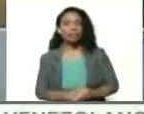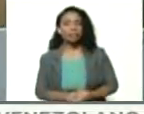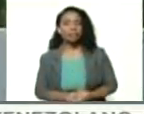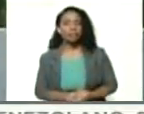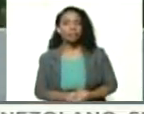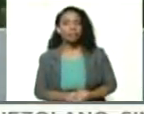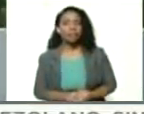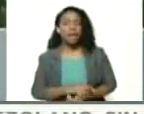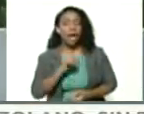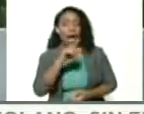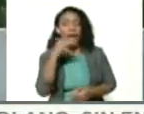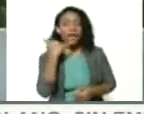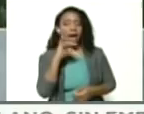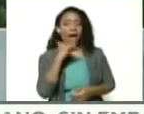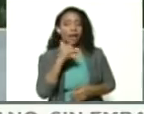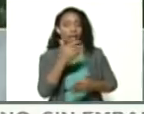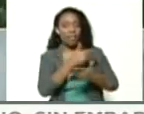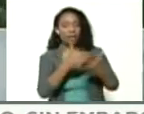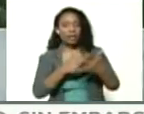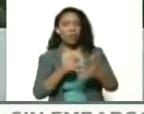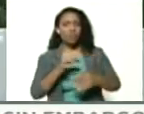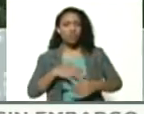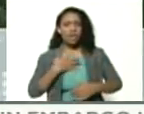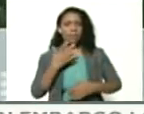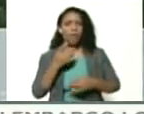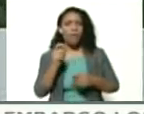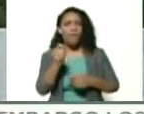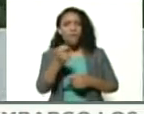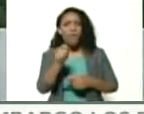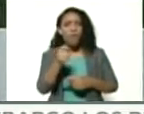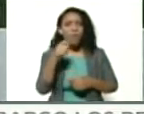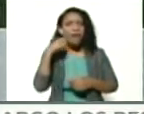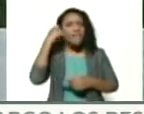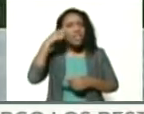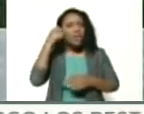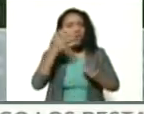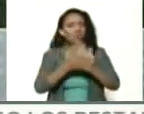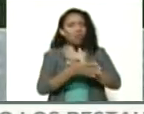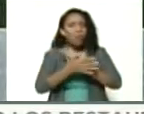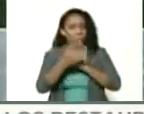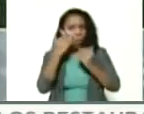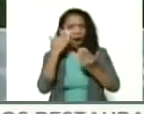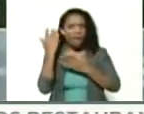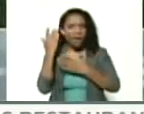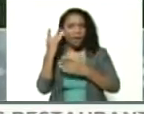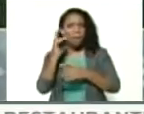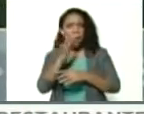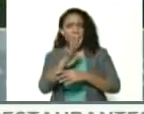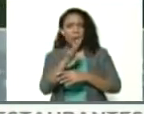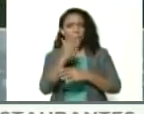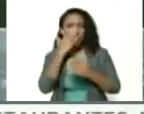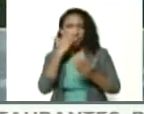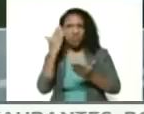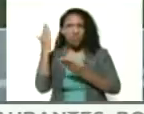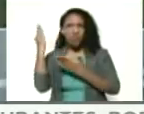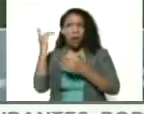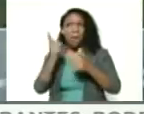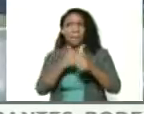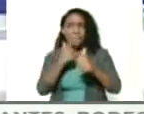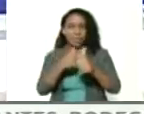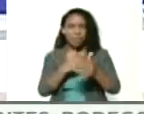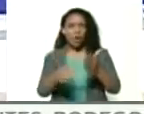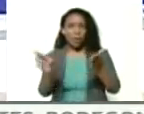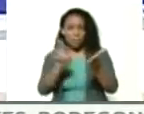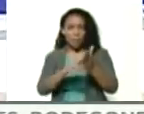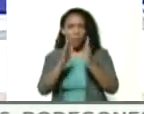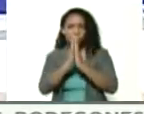Ahí está el decreto. Si pudiéramos ponerle volumen, yo no sé si eso tiene volumen. Vamos a ver una parte de eso, ponlo de un principio. Esto